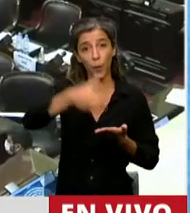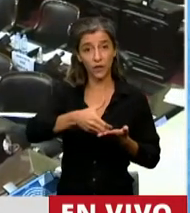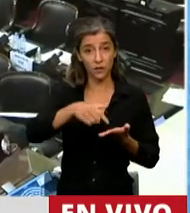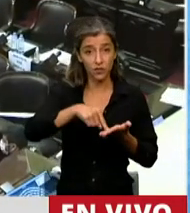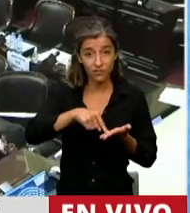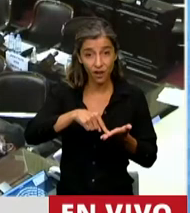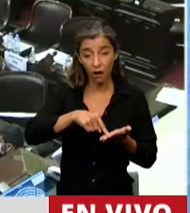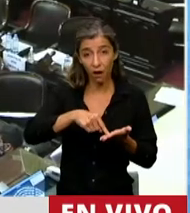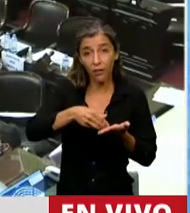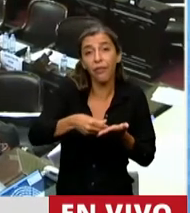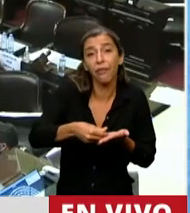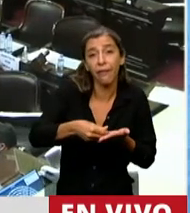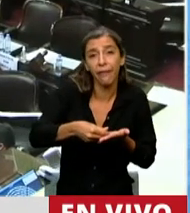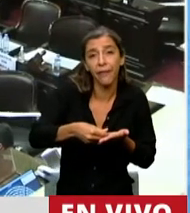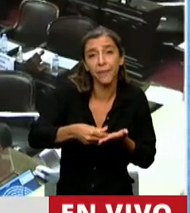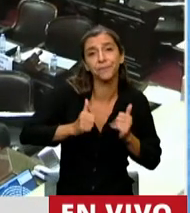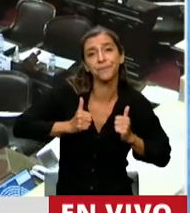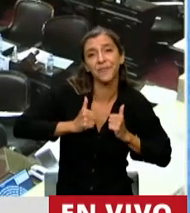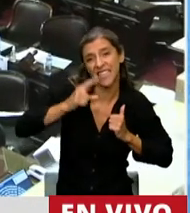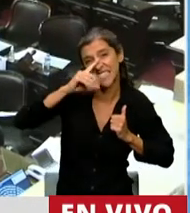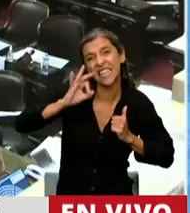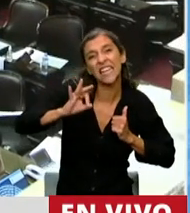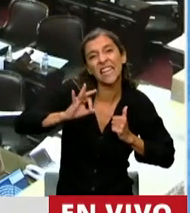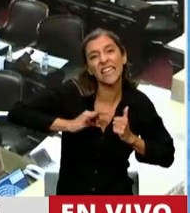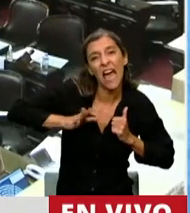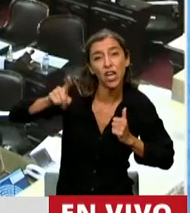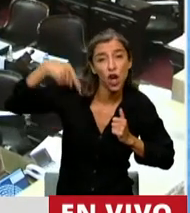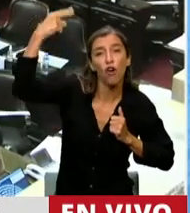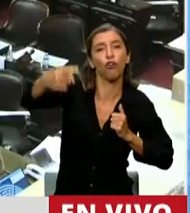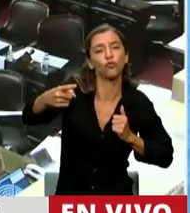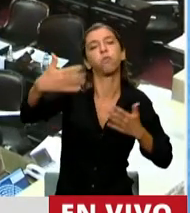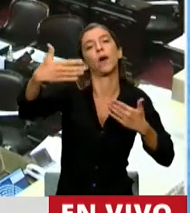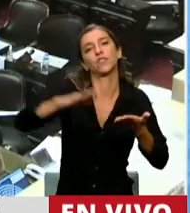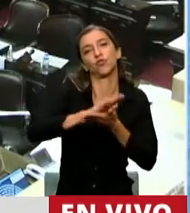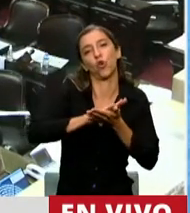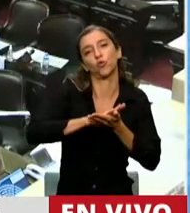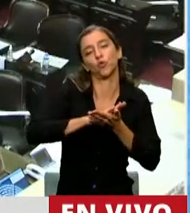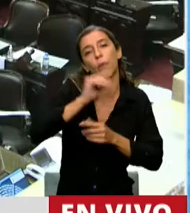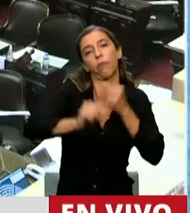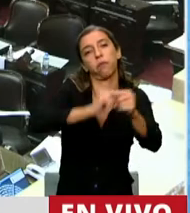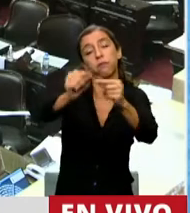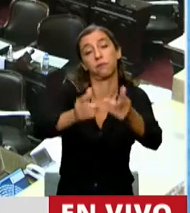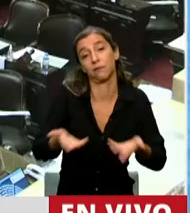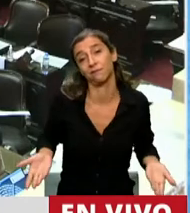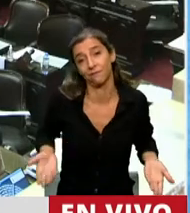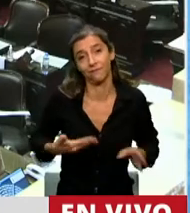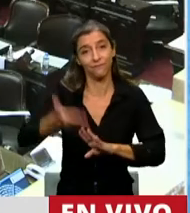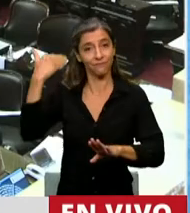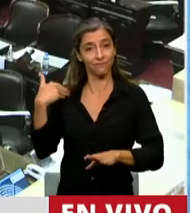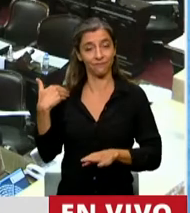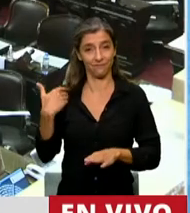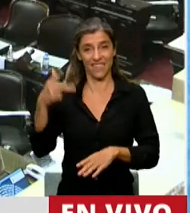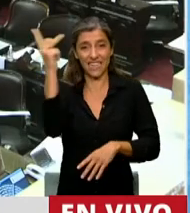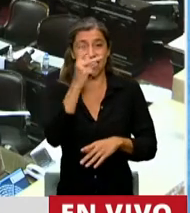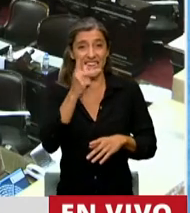para resolver ese problema del déficit habitacional. 12 años de gobierno kirchnerista prometieron